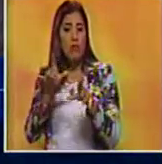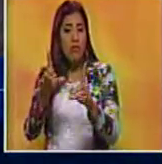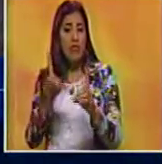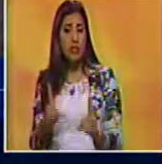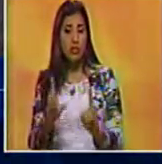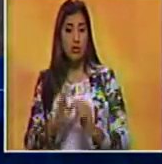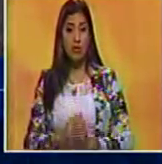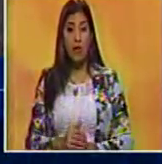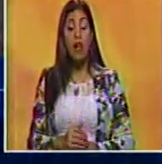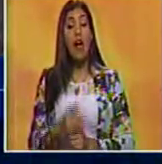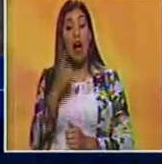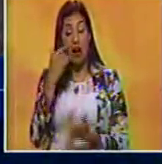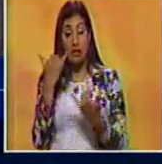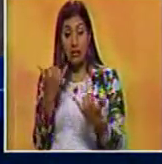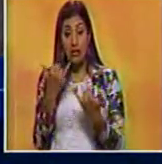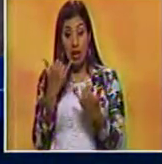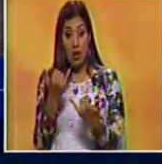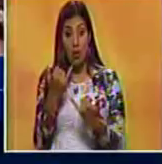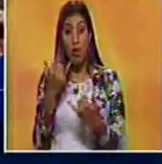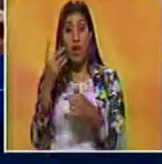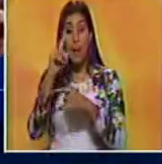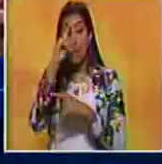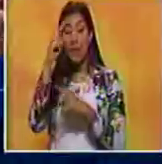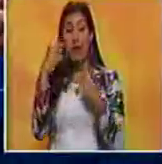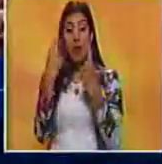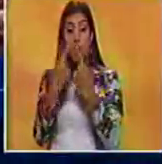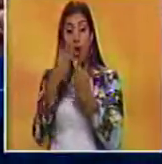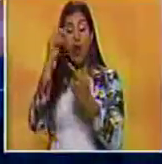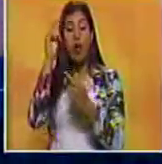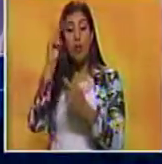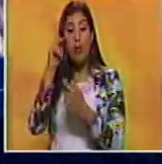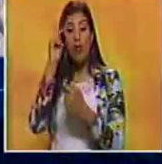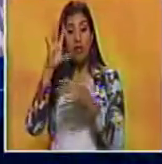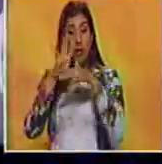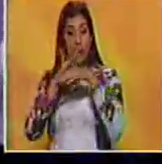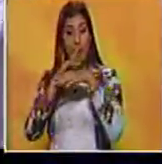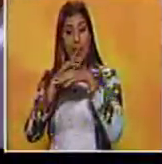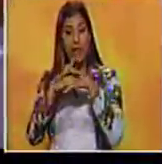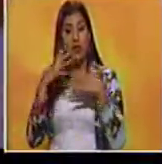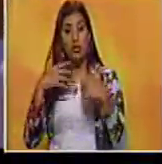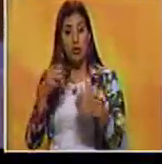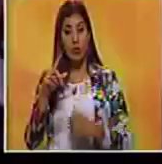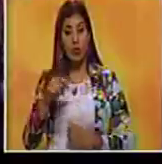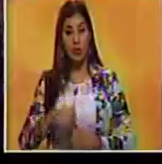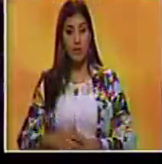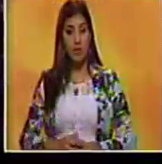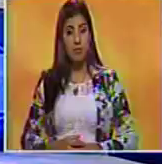documento, algo que hasta ahora hacían en primer lugar los profesionales médicos y de salud.